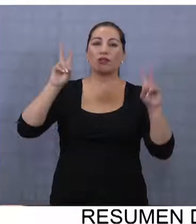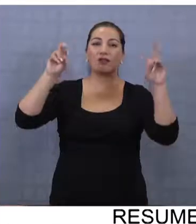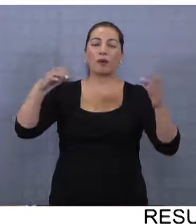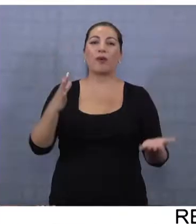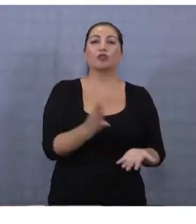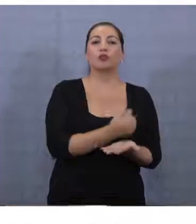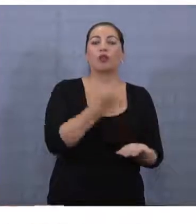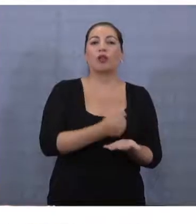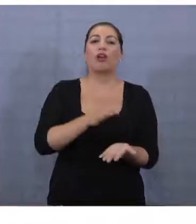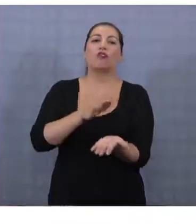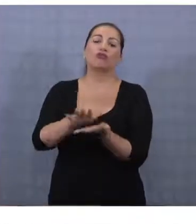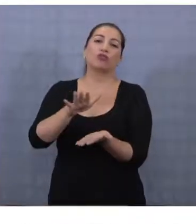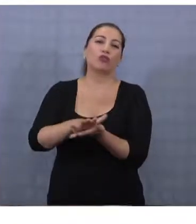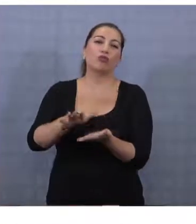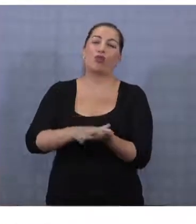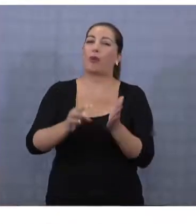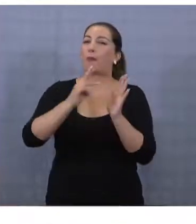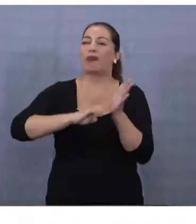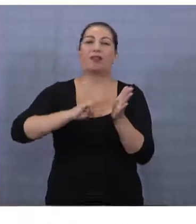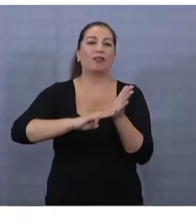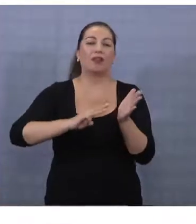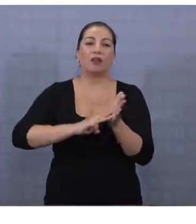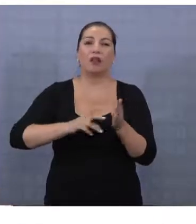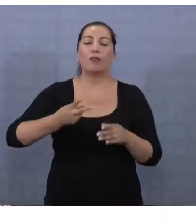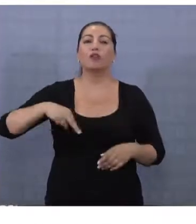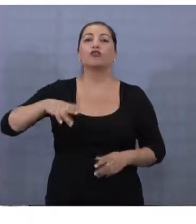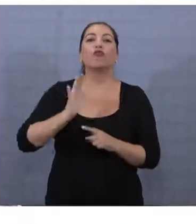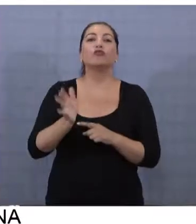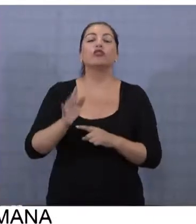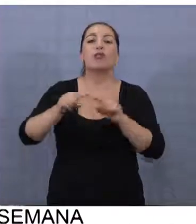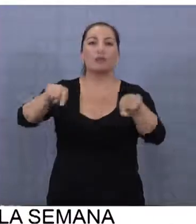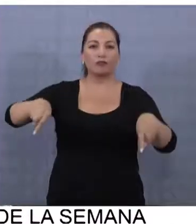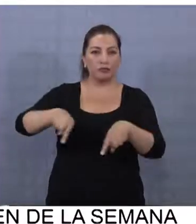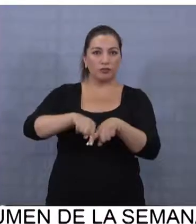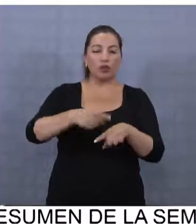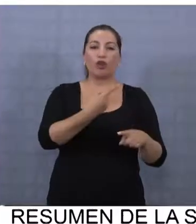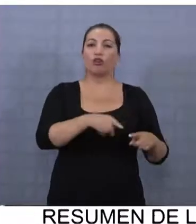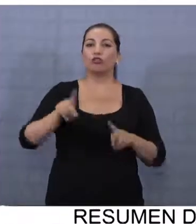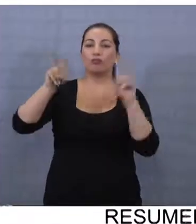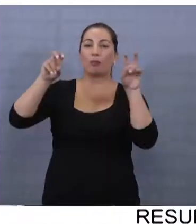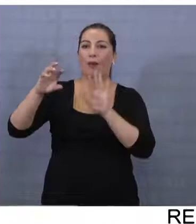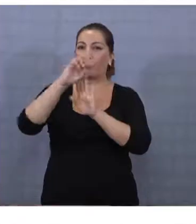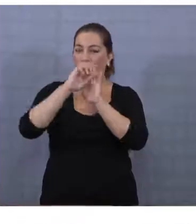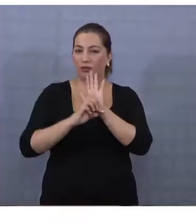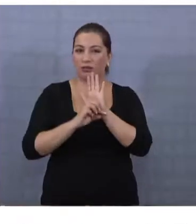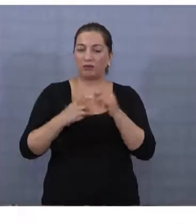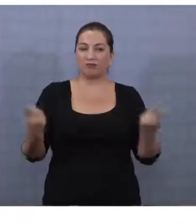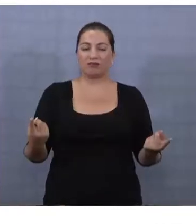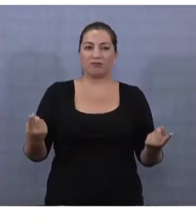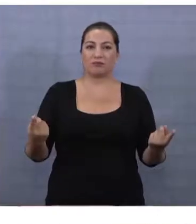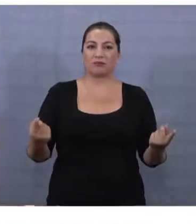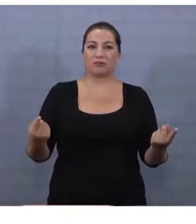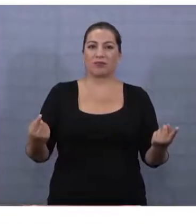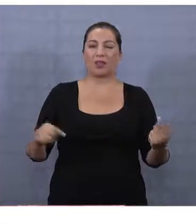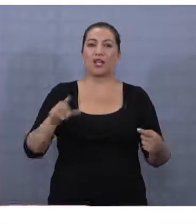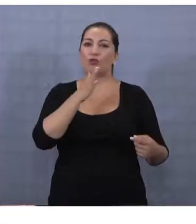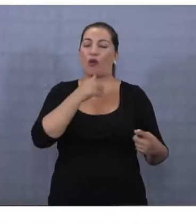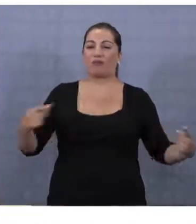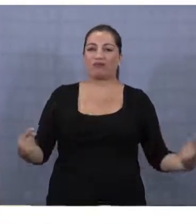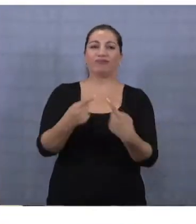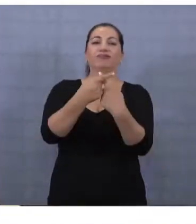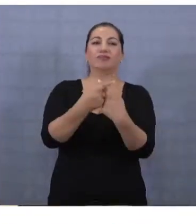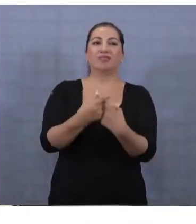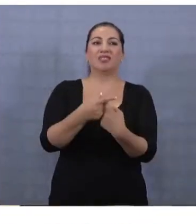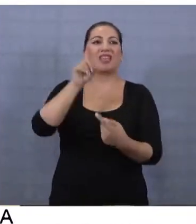sueldo, fotocopia, materialidad, va a poder funcionar como oficina. Y lo otro tiene que ver con los proyectos. Estos dos cuadros venían desfasados y no concordaban.